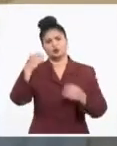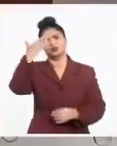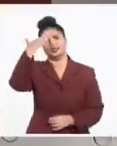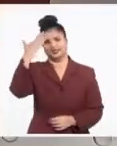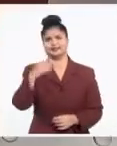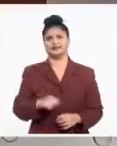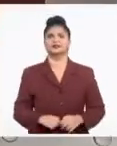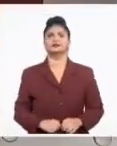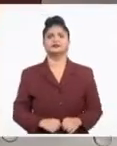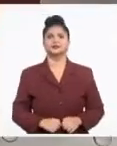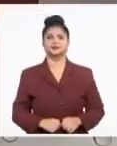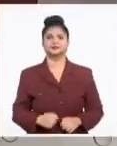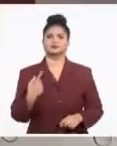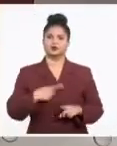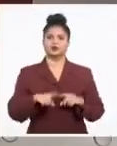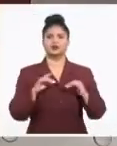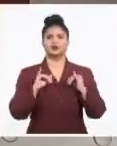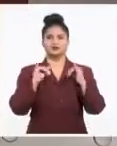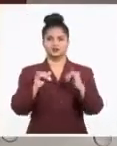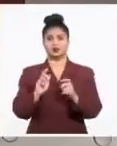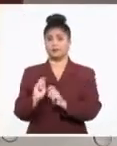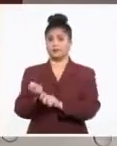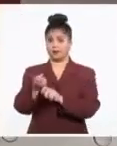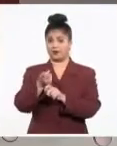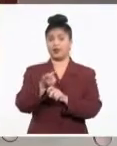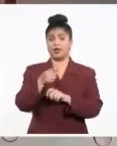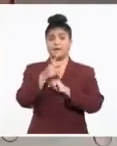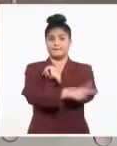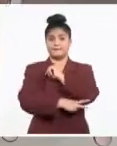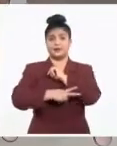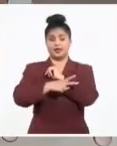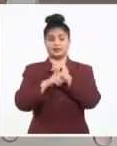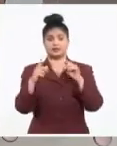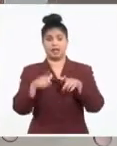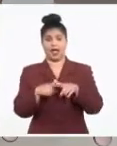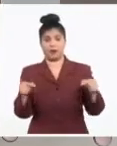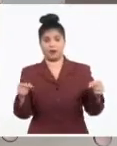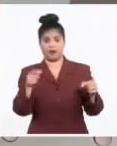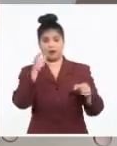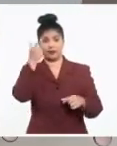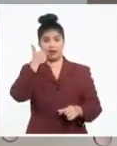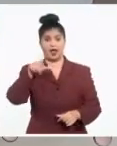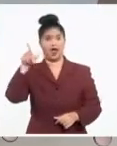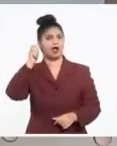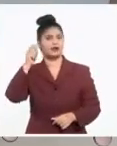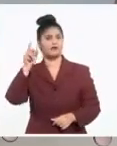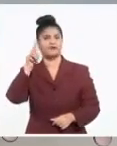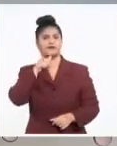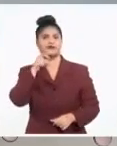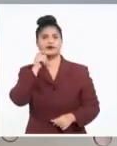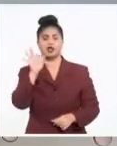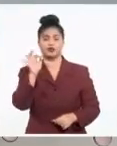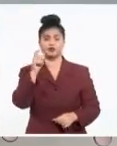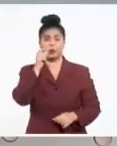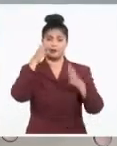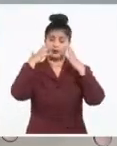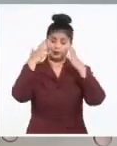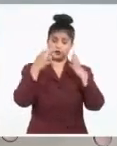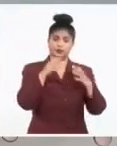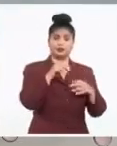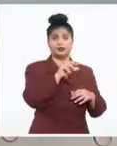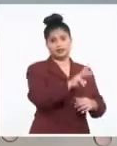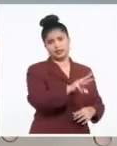Muchas gracias. Seguimos con nota de béisbol y es que en Japón Alfredo Despaigne la sacó del parque con un hombre en circulación, pero su equipo se dio 3-2 y